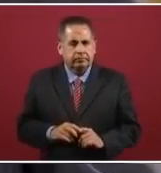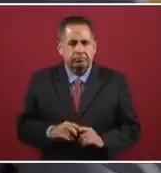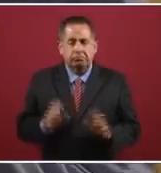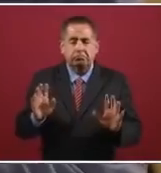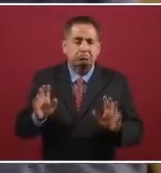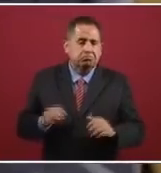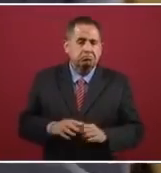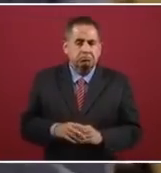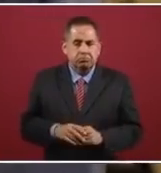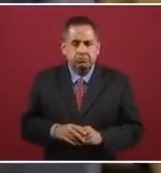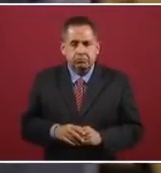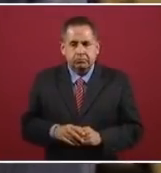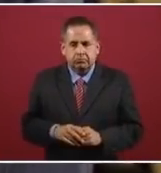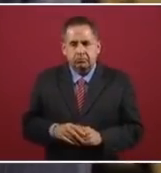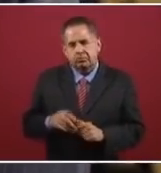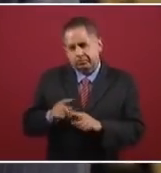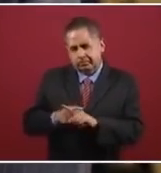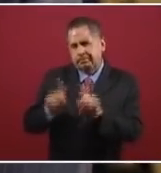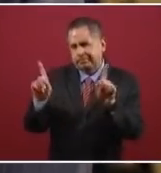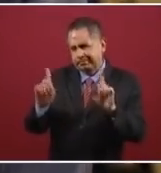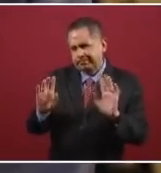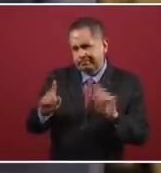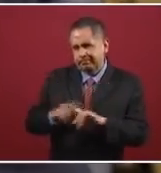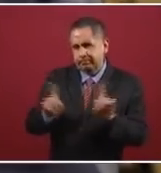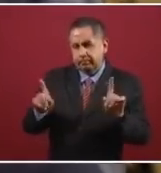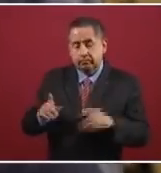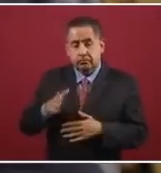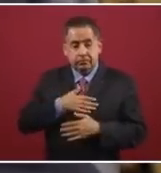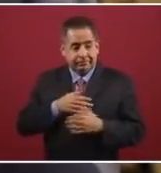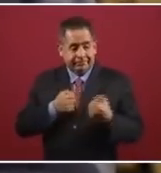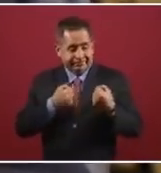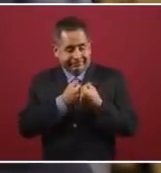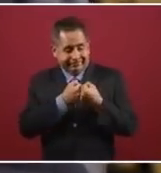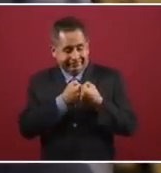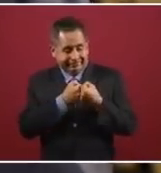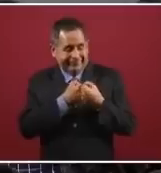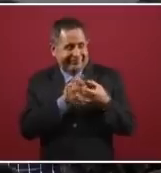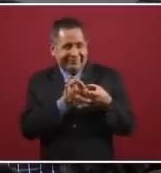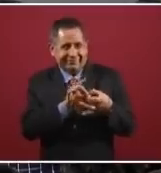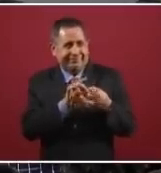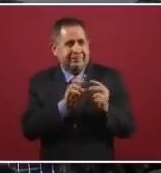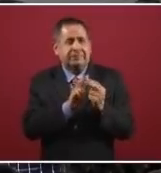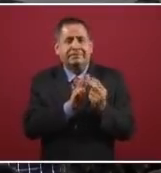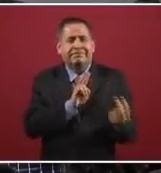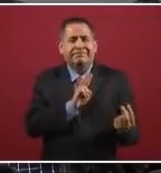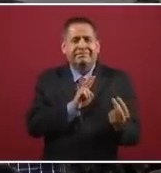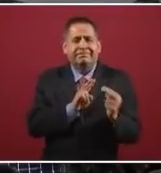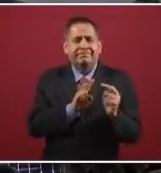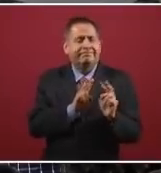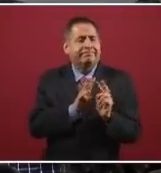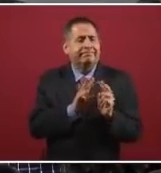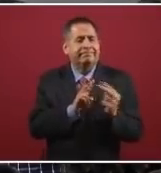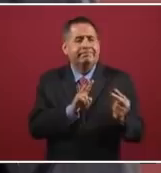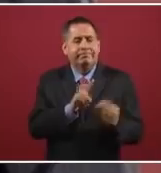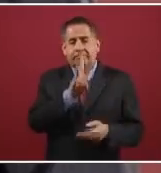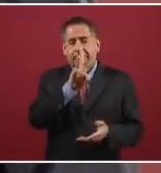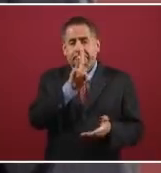pues sería distinto. Nosotros tenemos una vecindad de